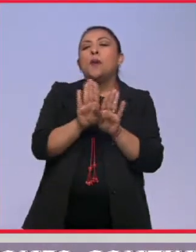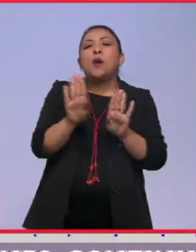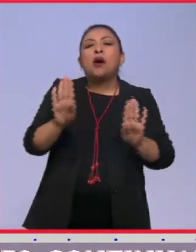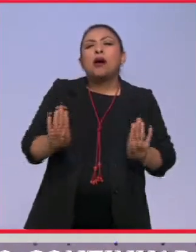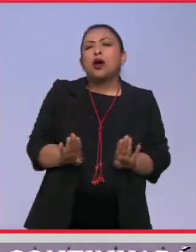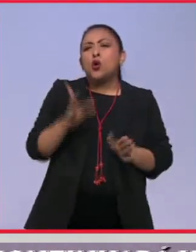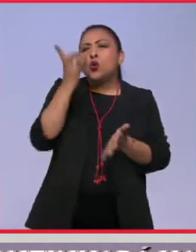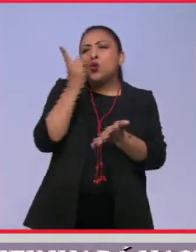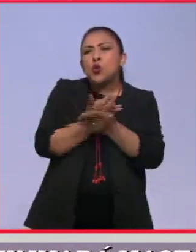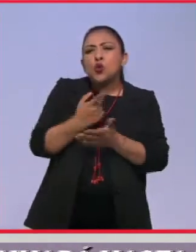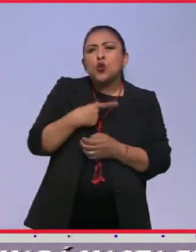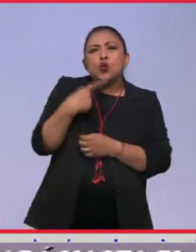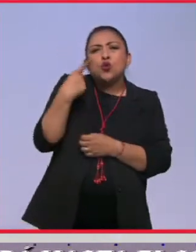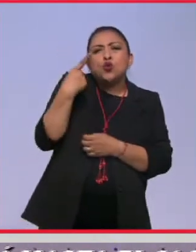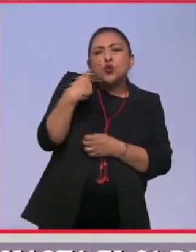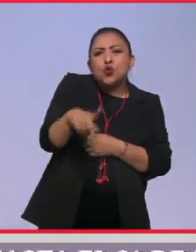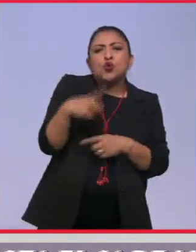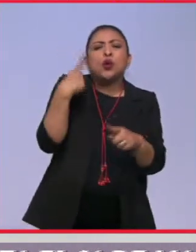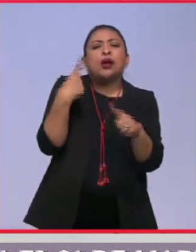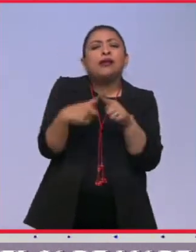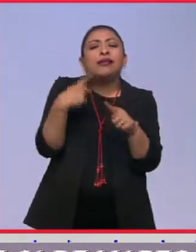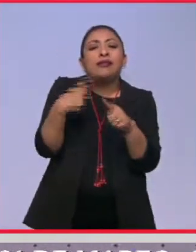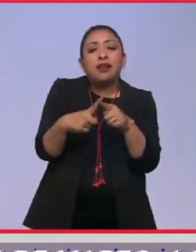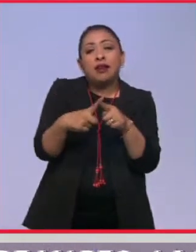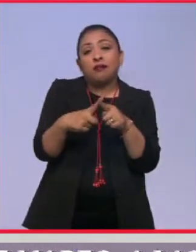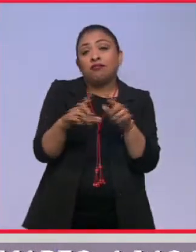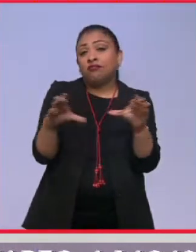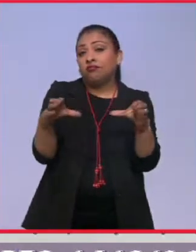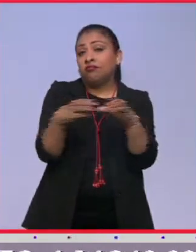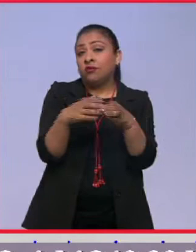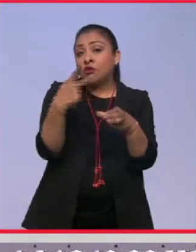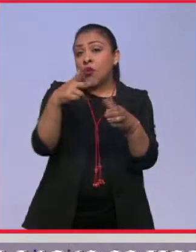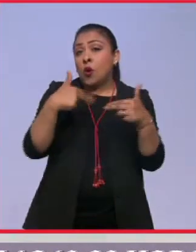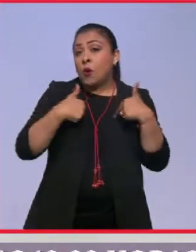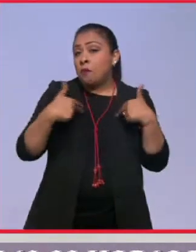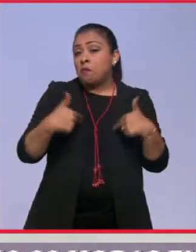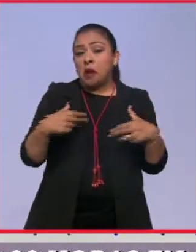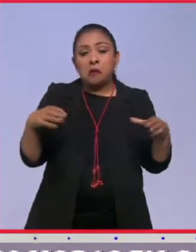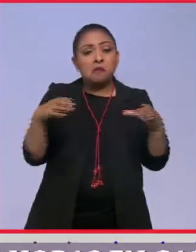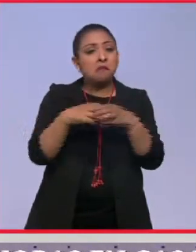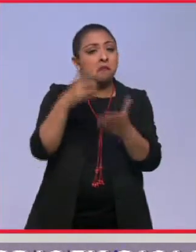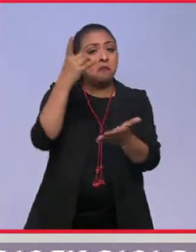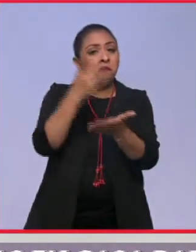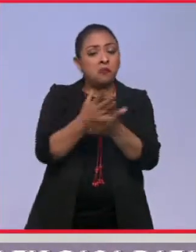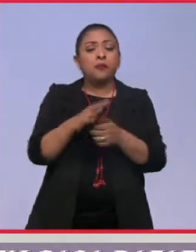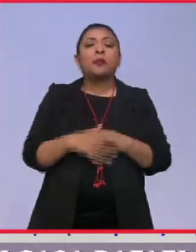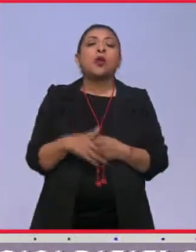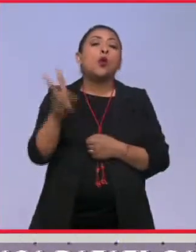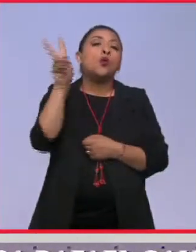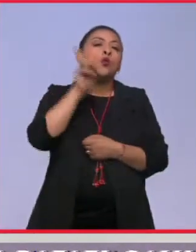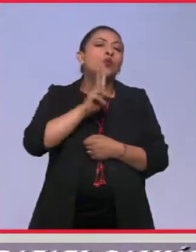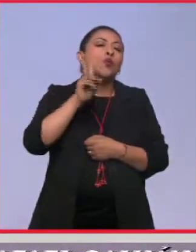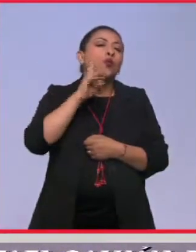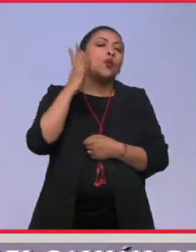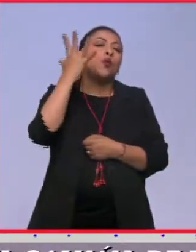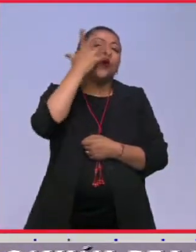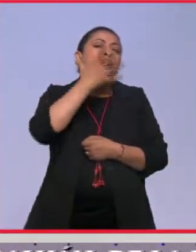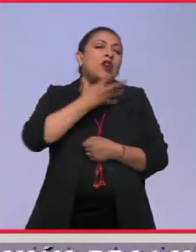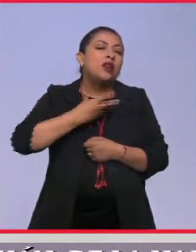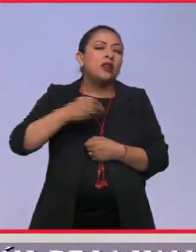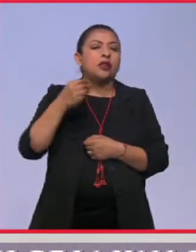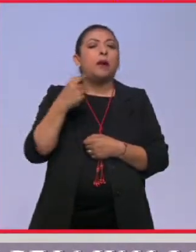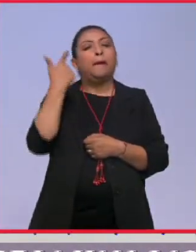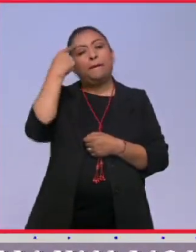característica exclusiva de la especie humana. El experimento más bonito para demostrar que